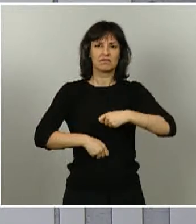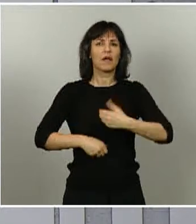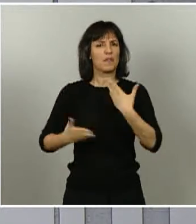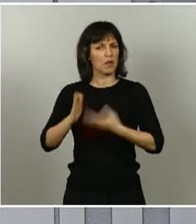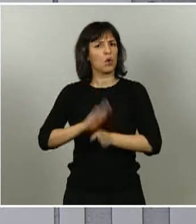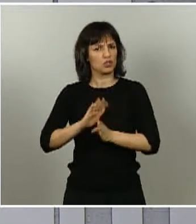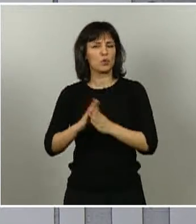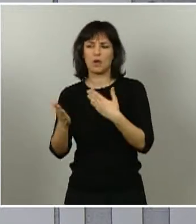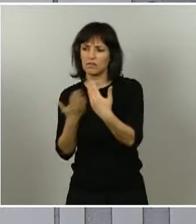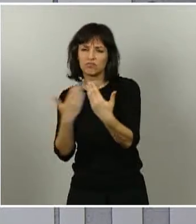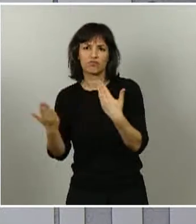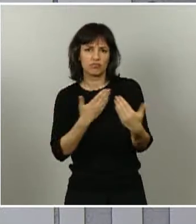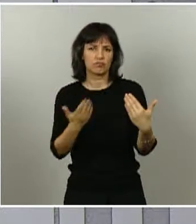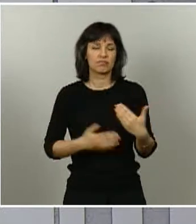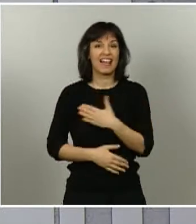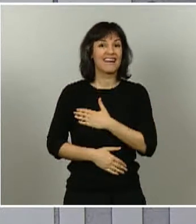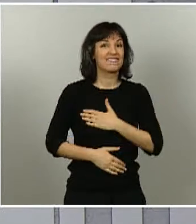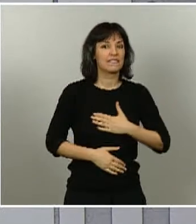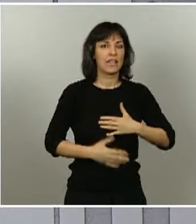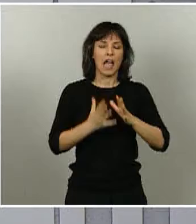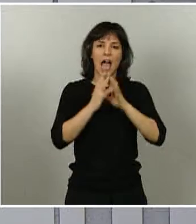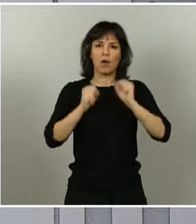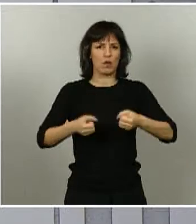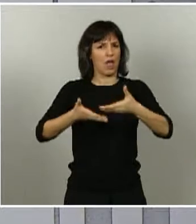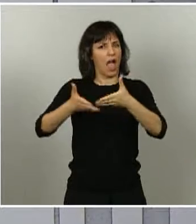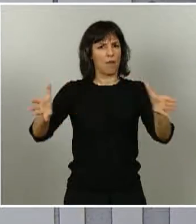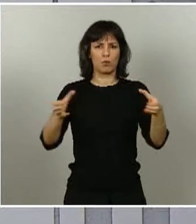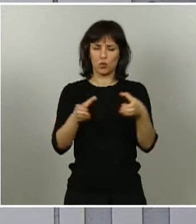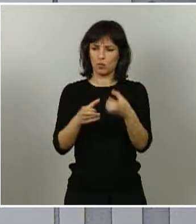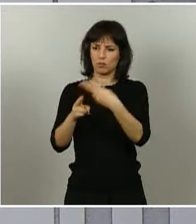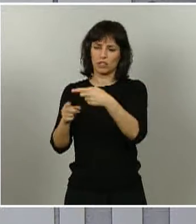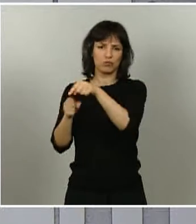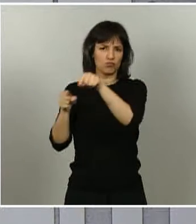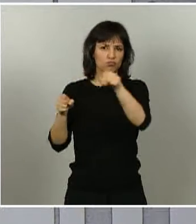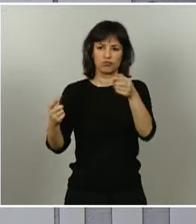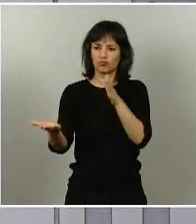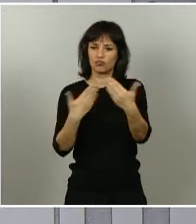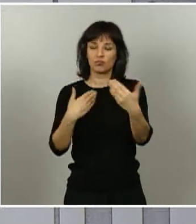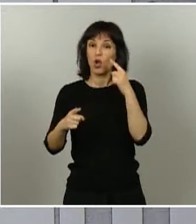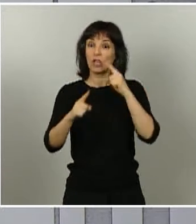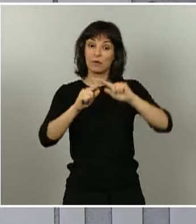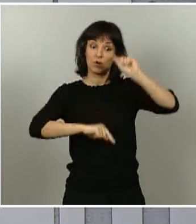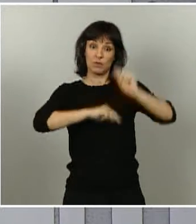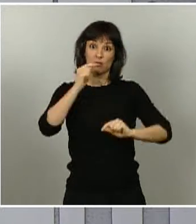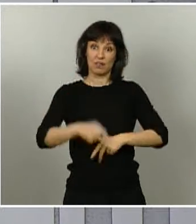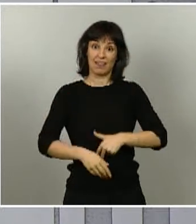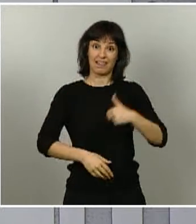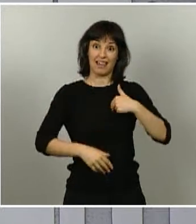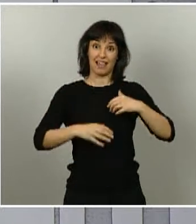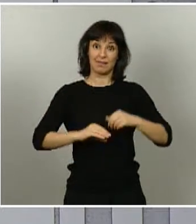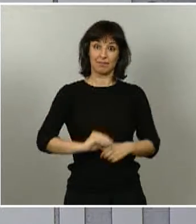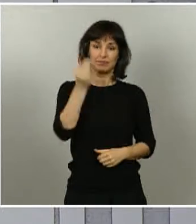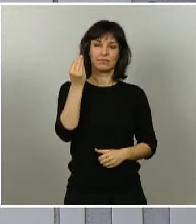llegar a un acuerdo amplio con todas ellas para construir unas cuentas públicas que permitan ver la luz en tiempo y en forma y,